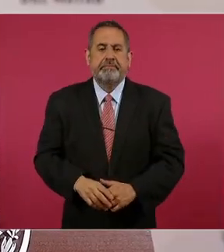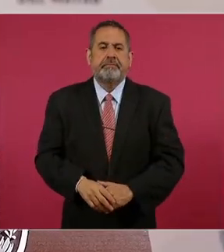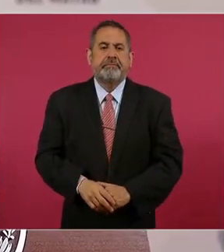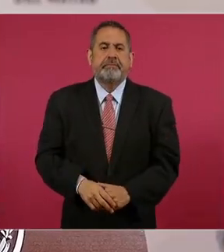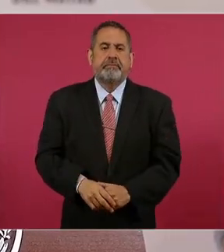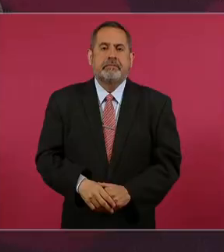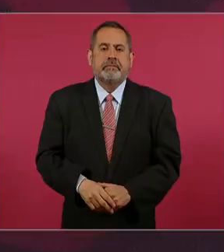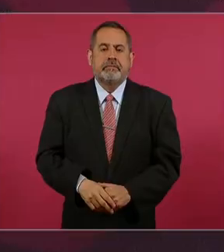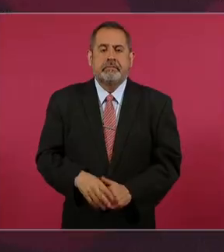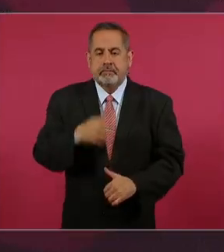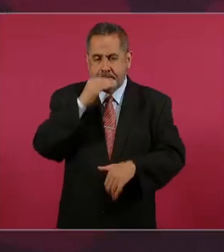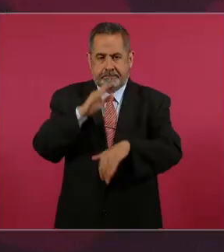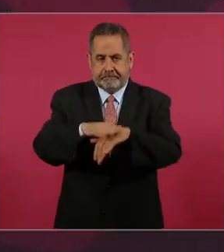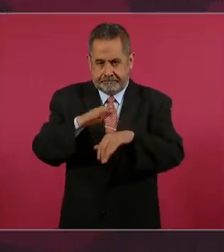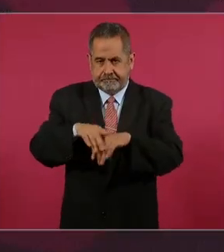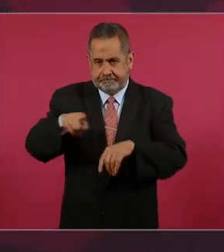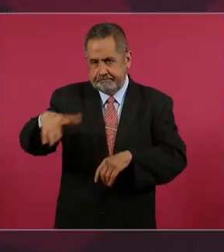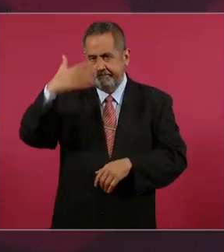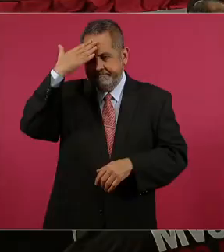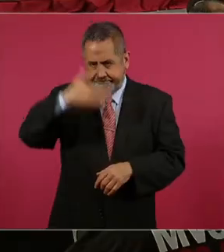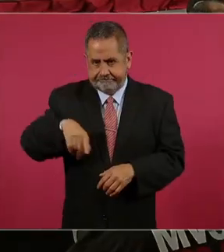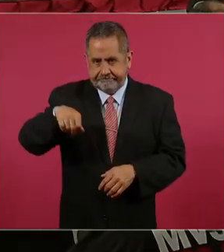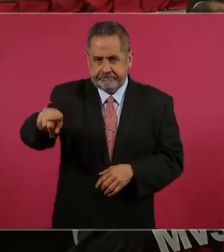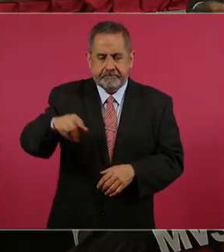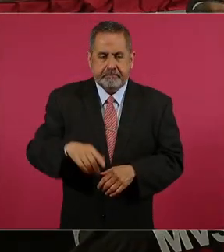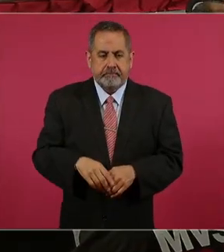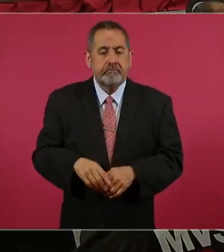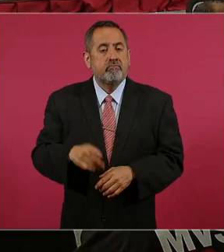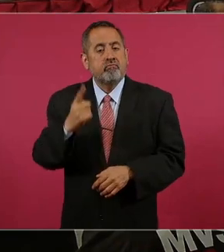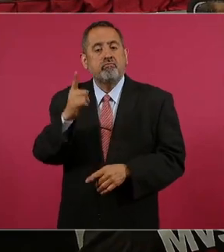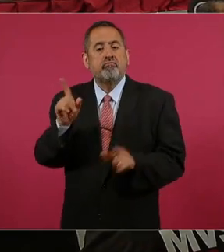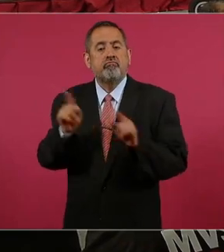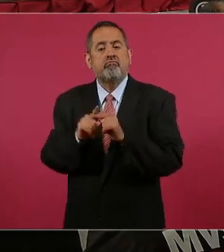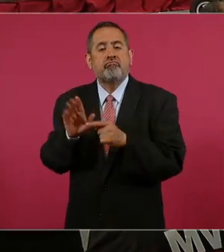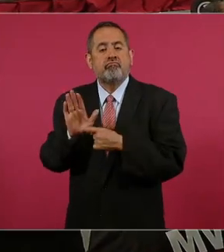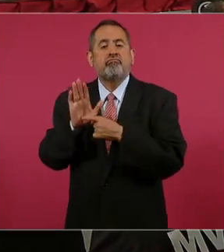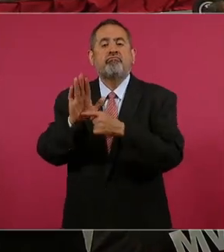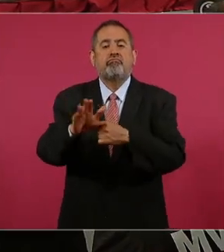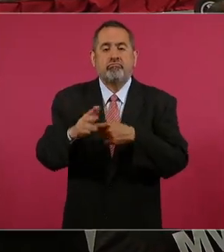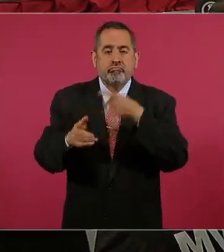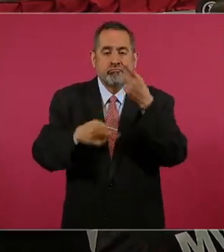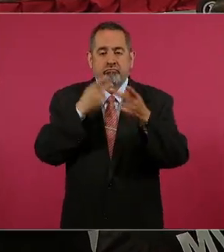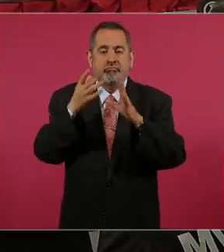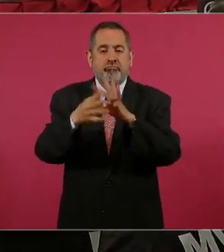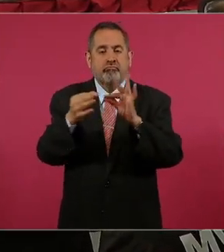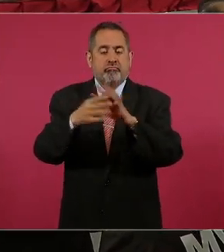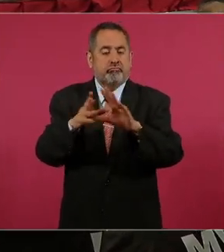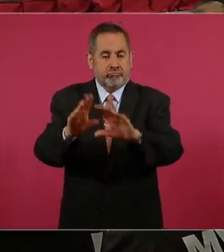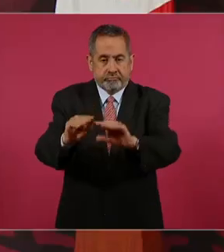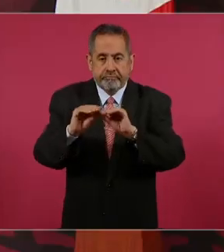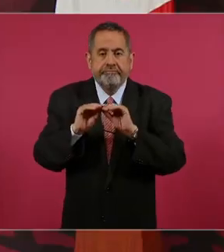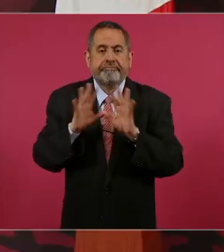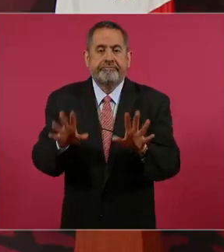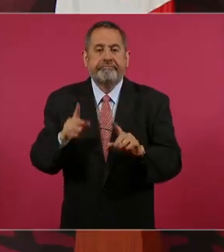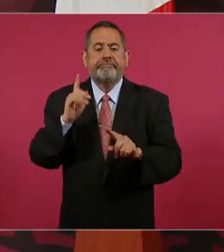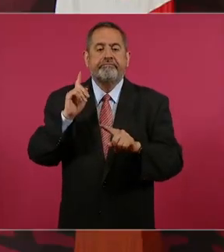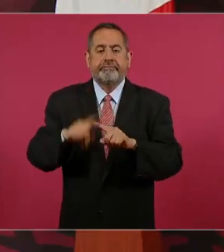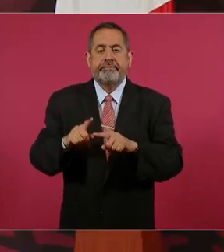y eso se los dejo a ellos nada más quiero explicar queremos explicar